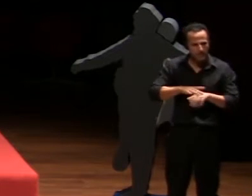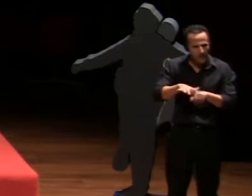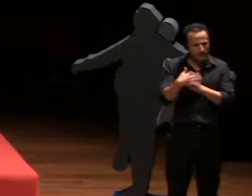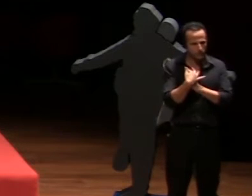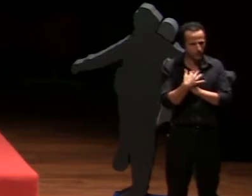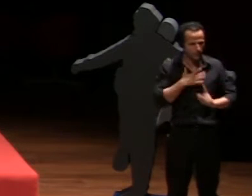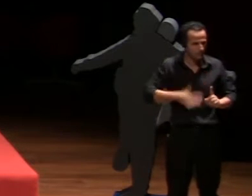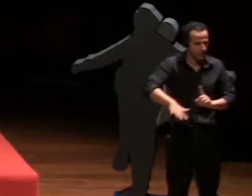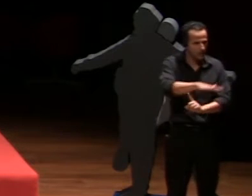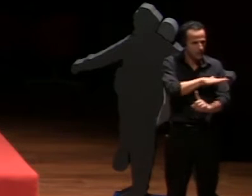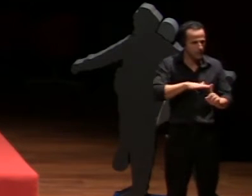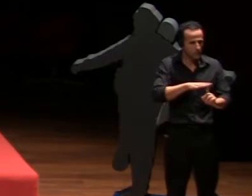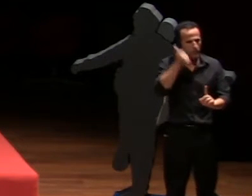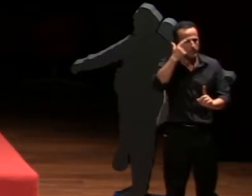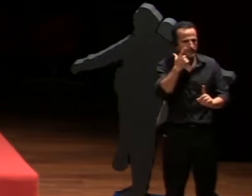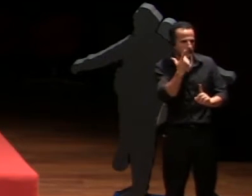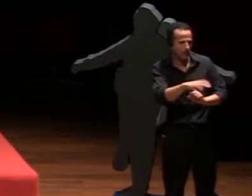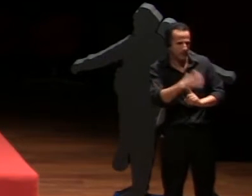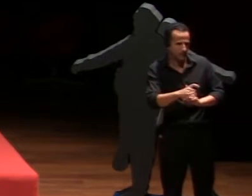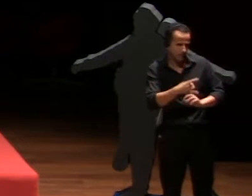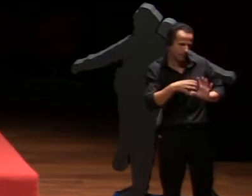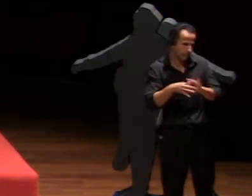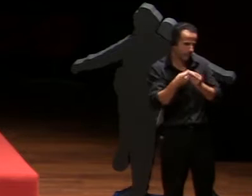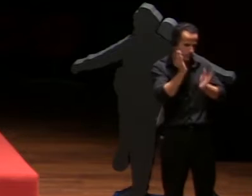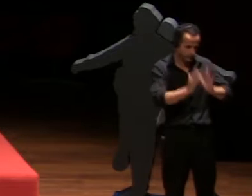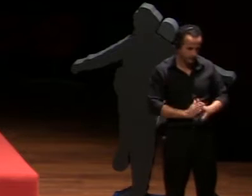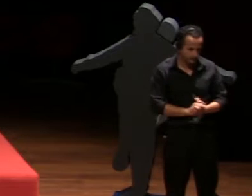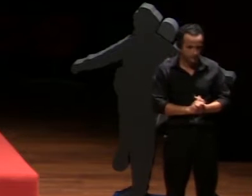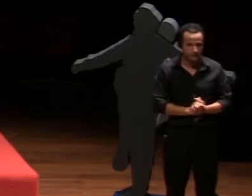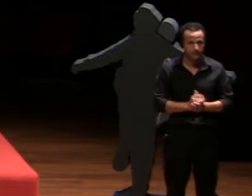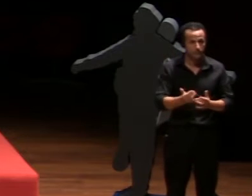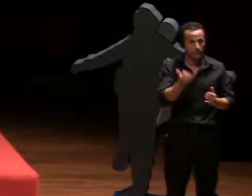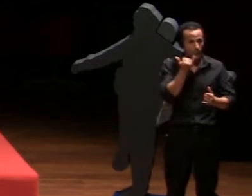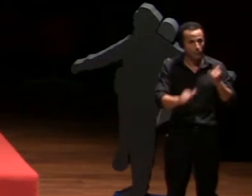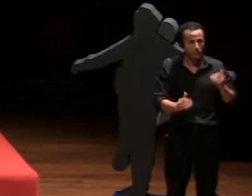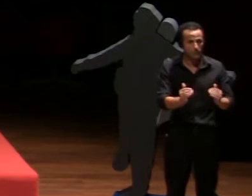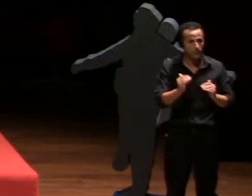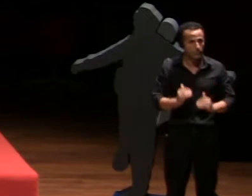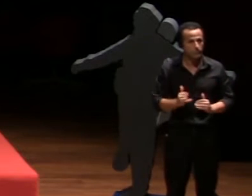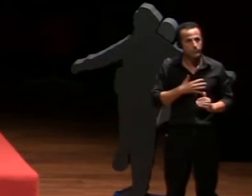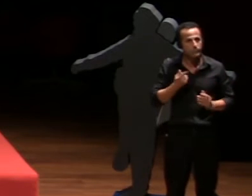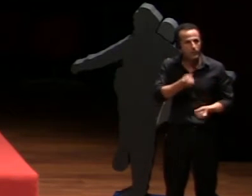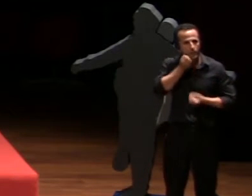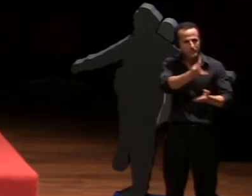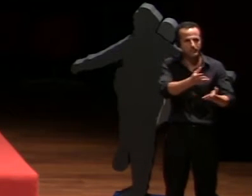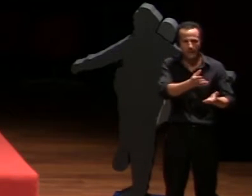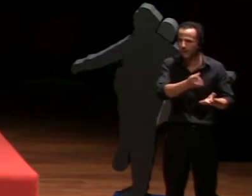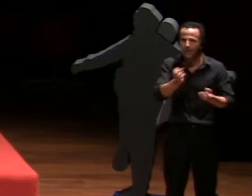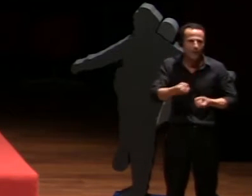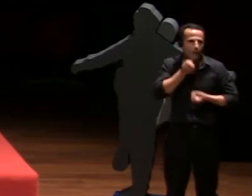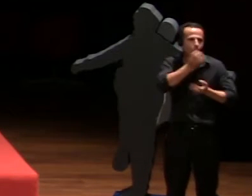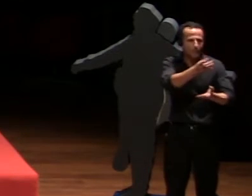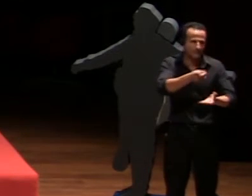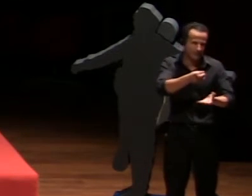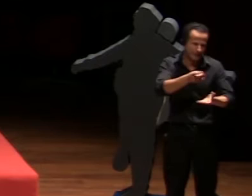entorno más científico en fisioterapia tal vez. Y por último, pues dar un mensaje para casa, de forma que a ver si soy